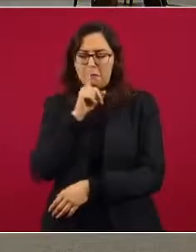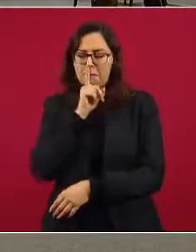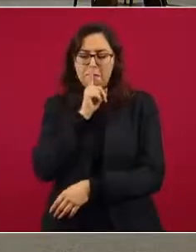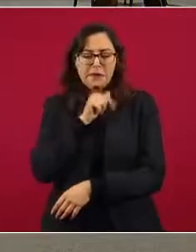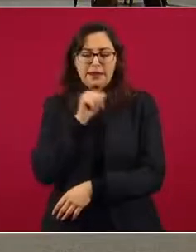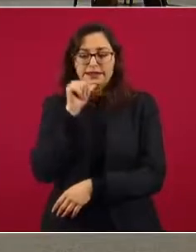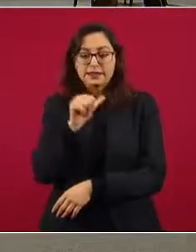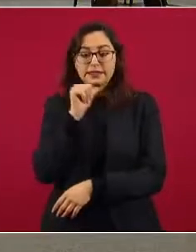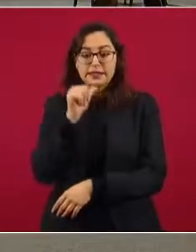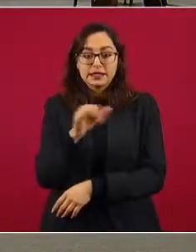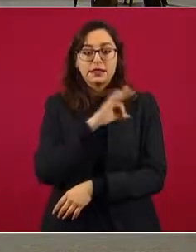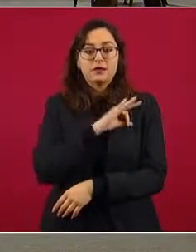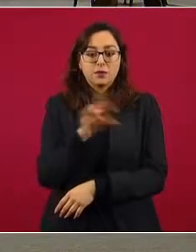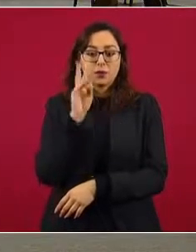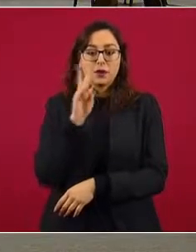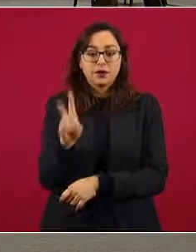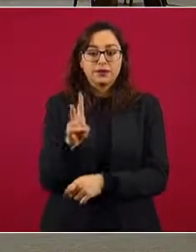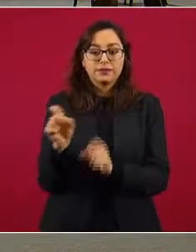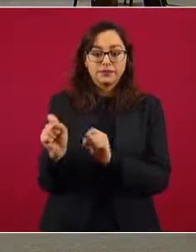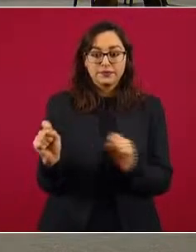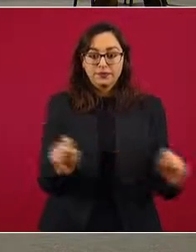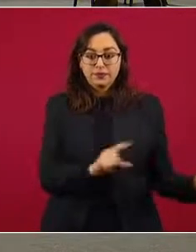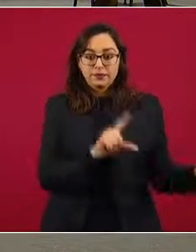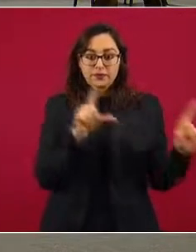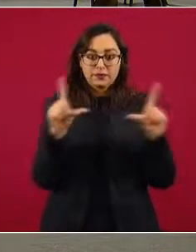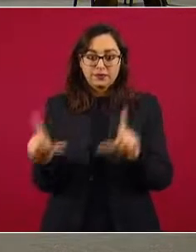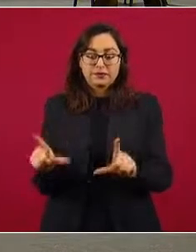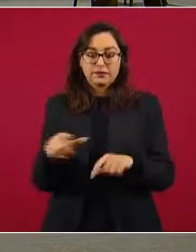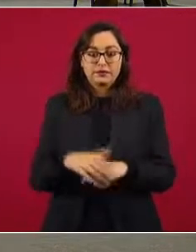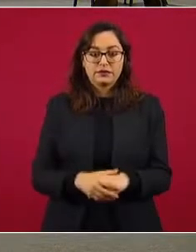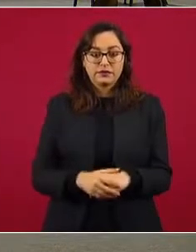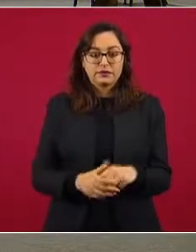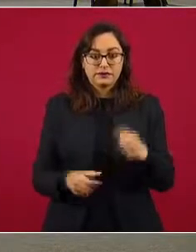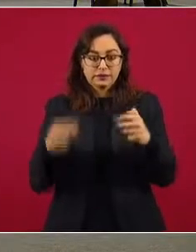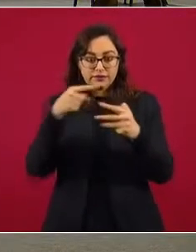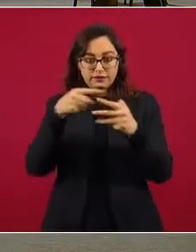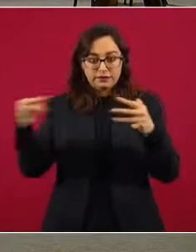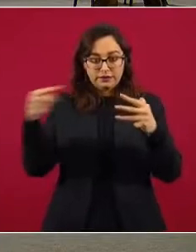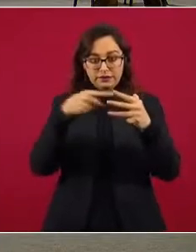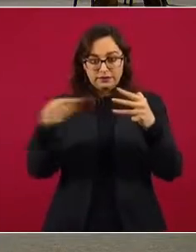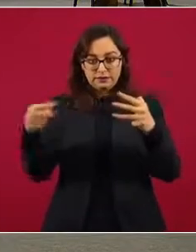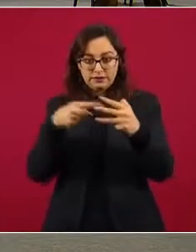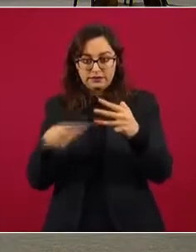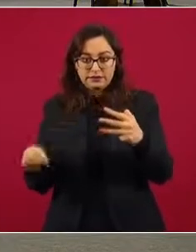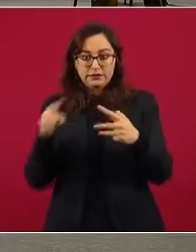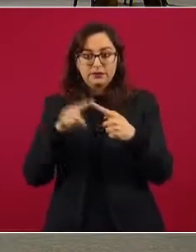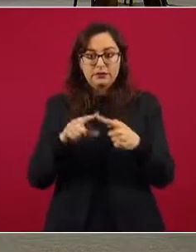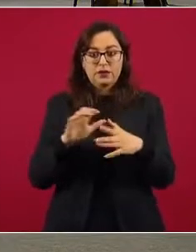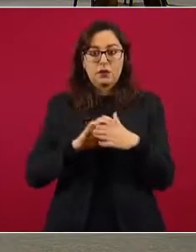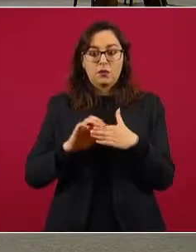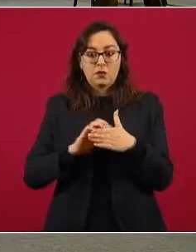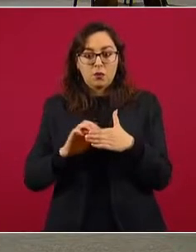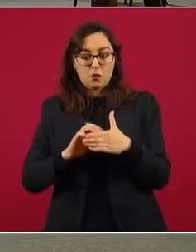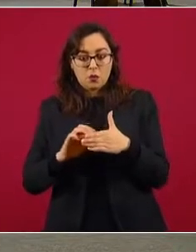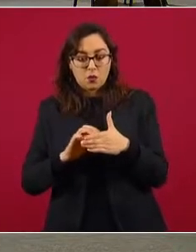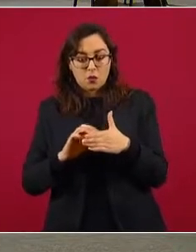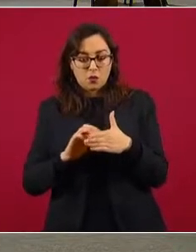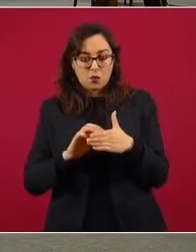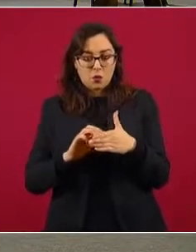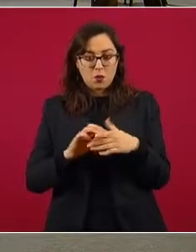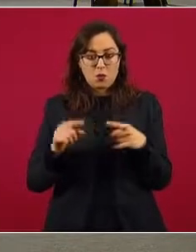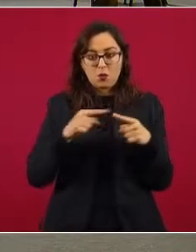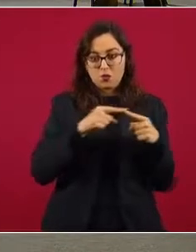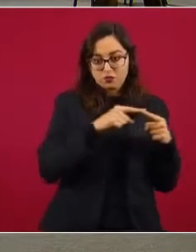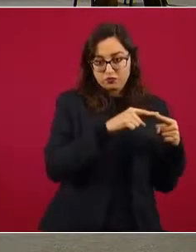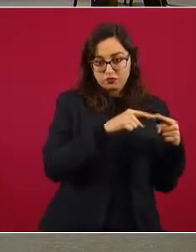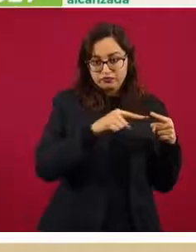lo vemos en la siguiente diapositiva, en donde vemos 3 líneas. La línea de hasta arriba en color morado muestra la